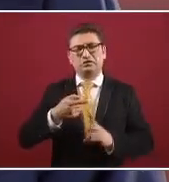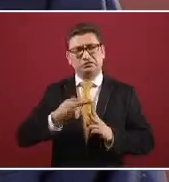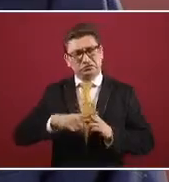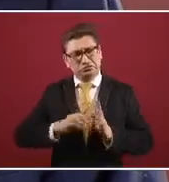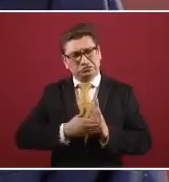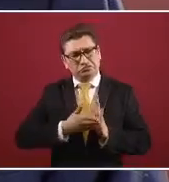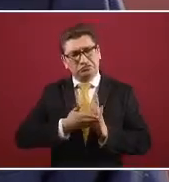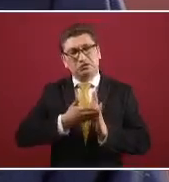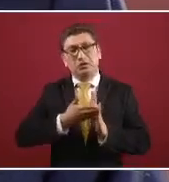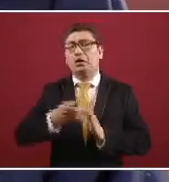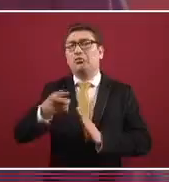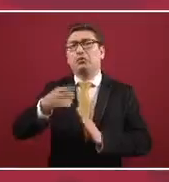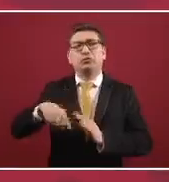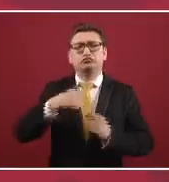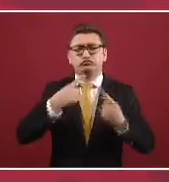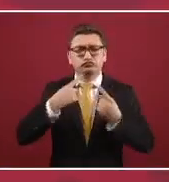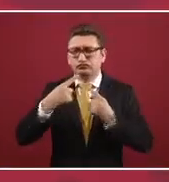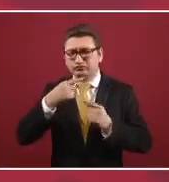acuerdo